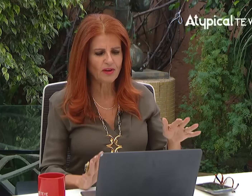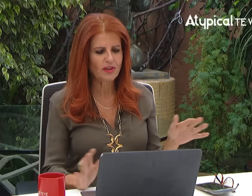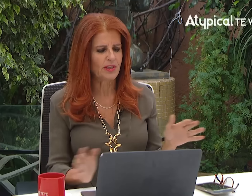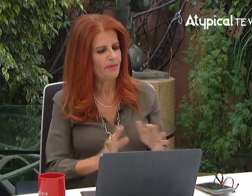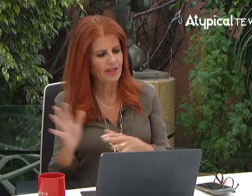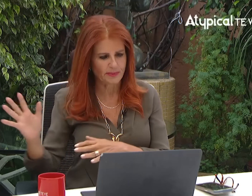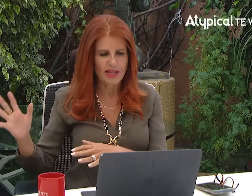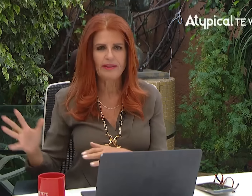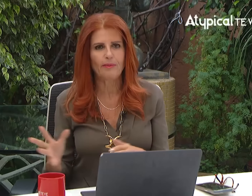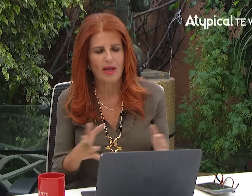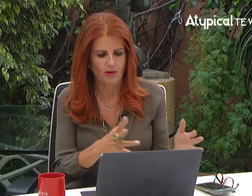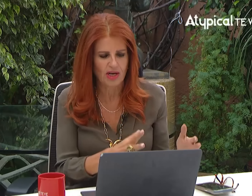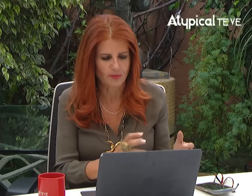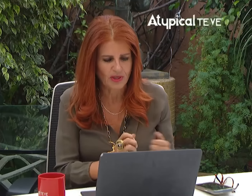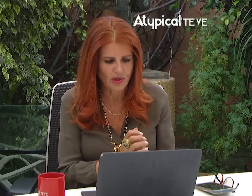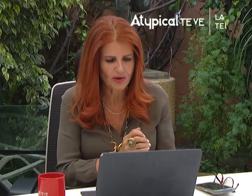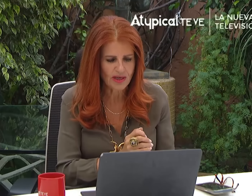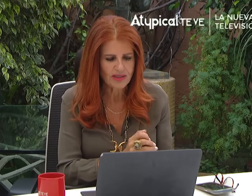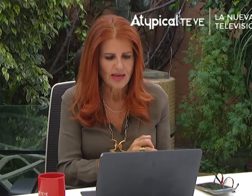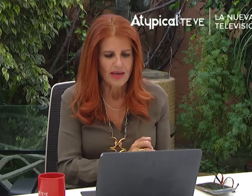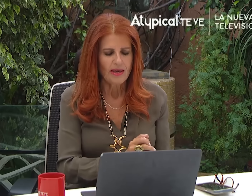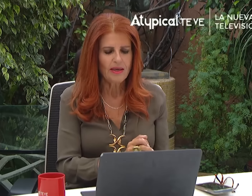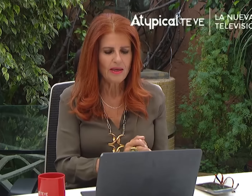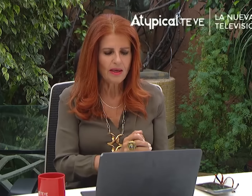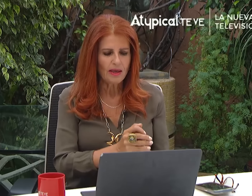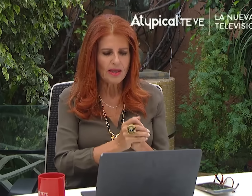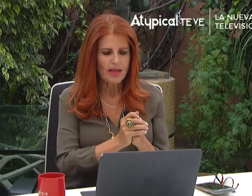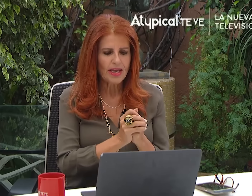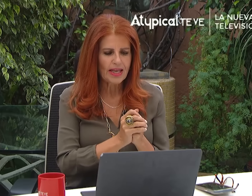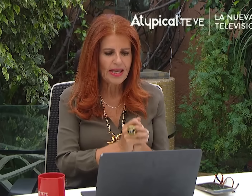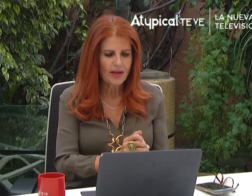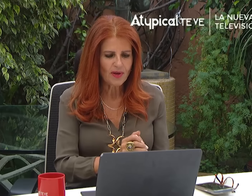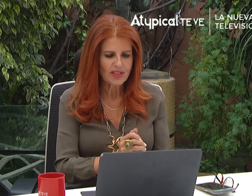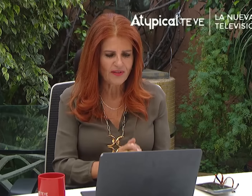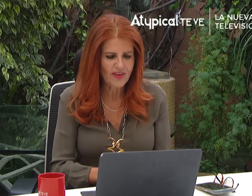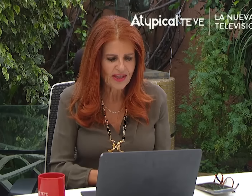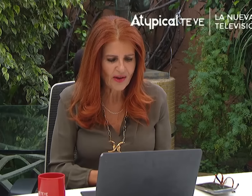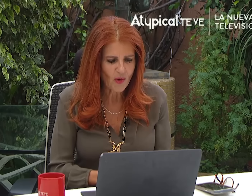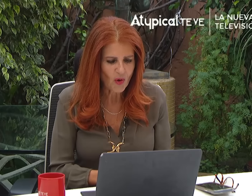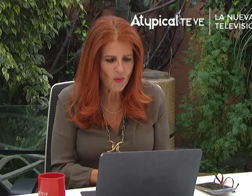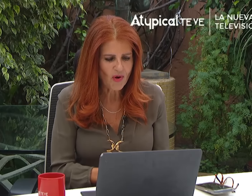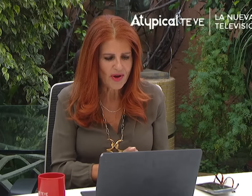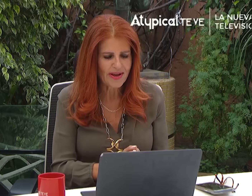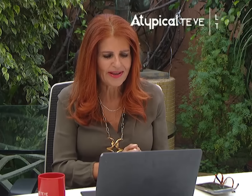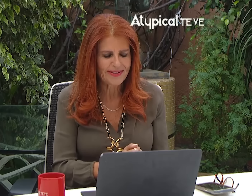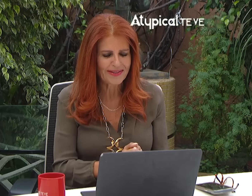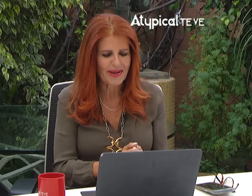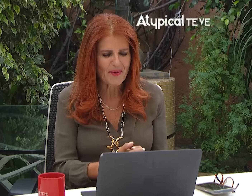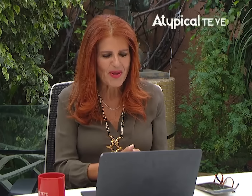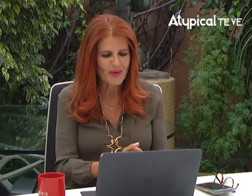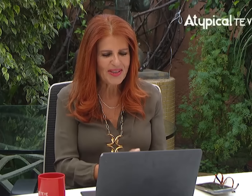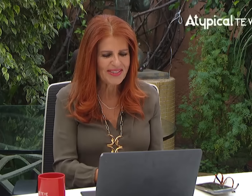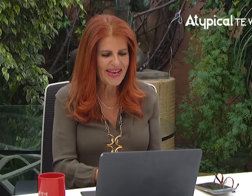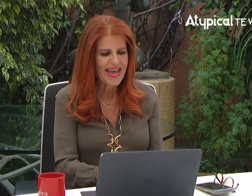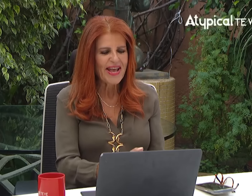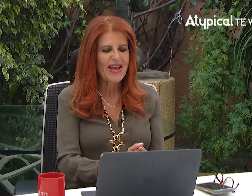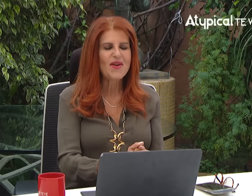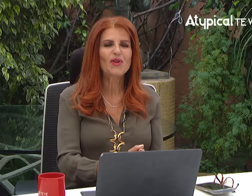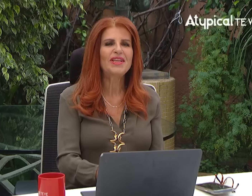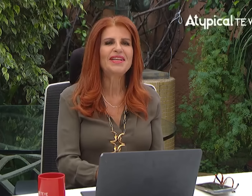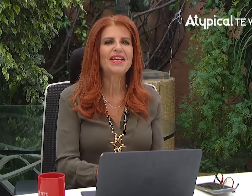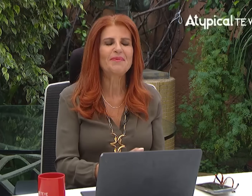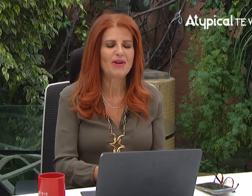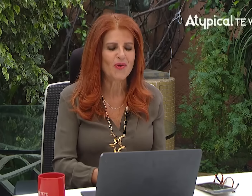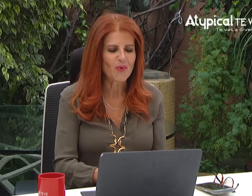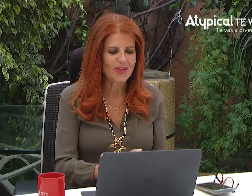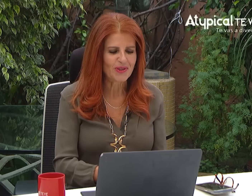uno de sus ryos desvía el tema lo de las pensiones y quiero que se fijen como este cuando dice que